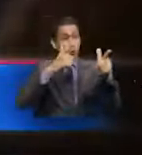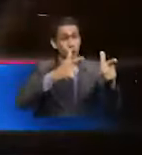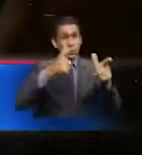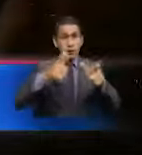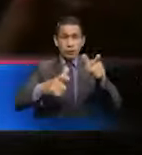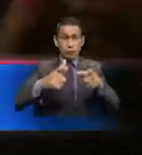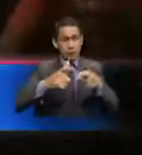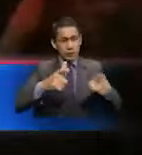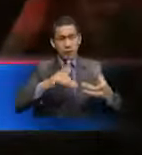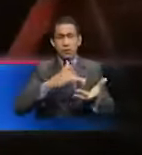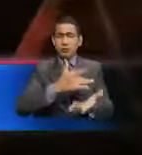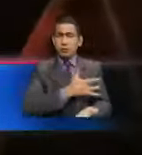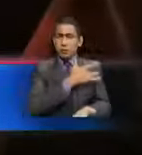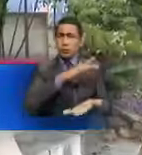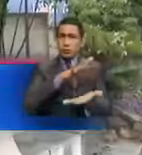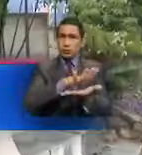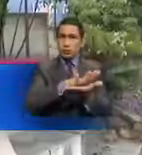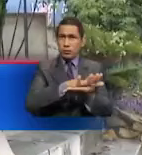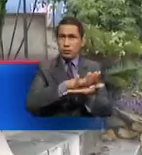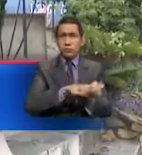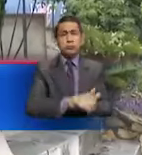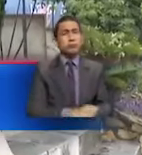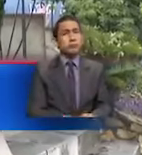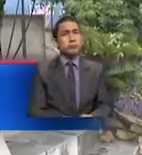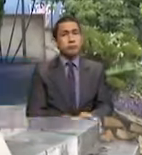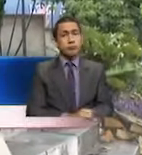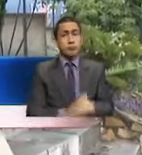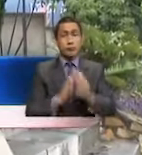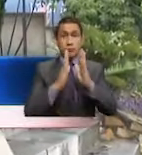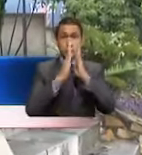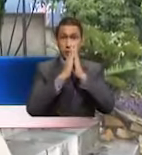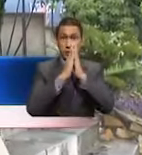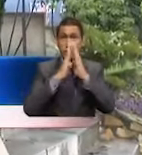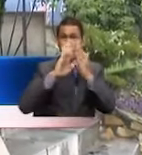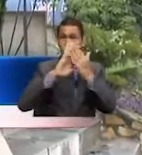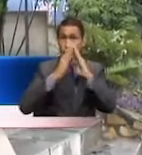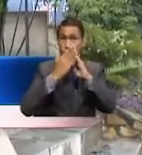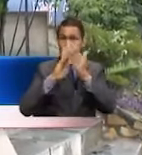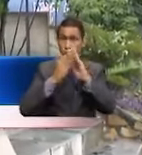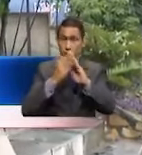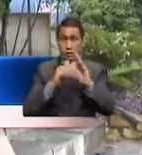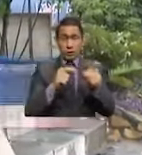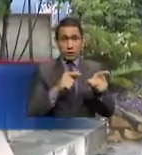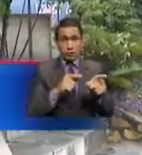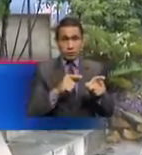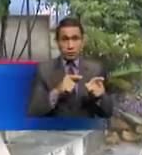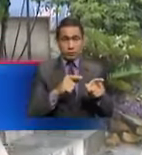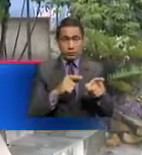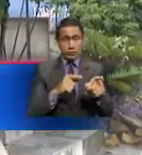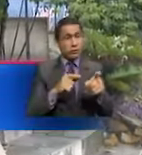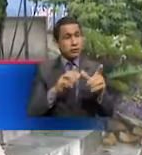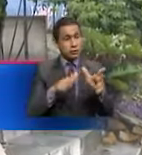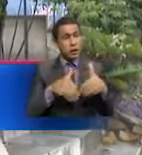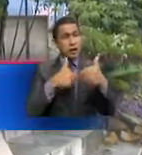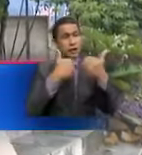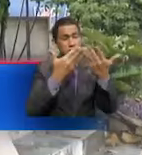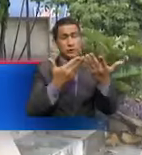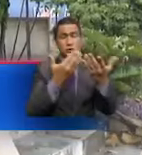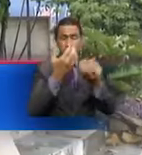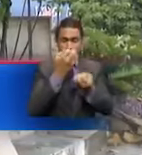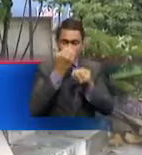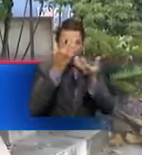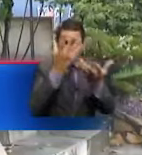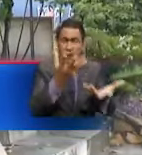para nosotros disponer de información y pedimos a la comunidad y a la ciudadanía en general la entrega de información a través de los